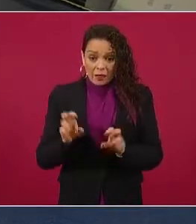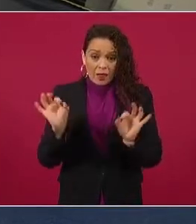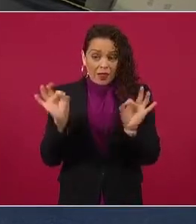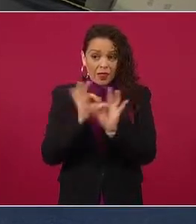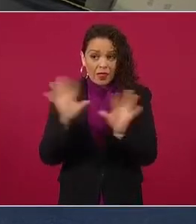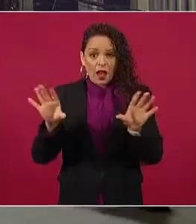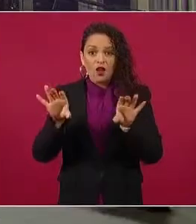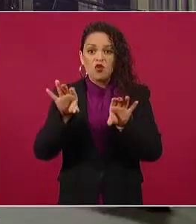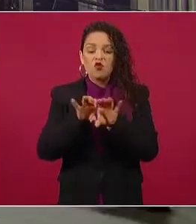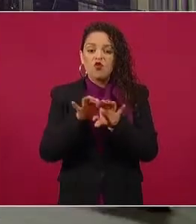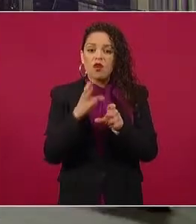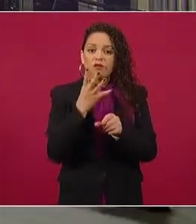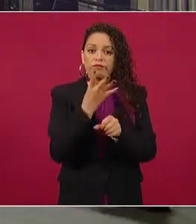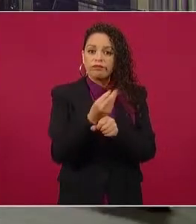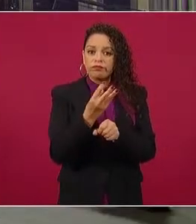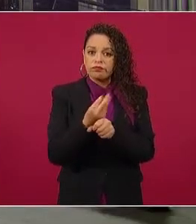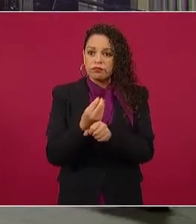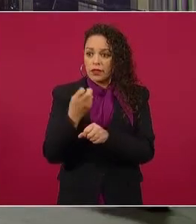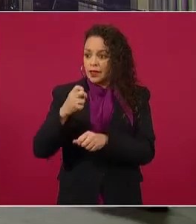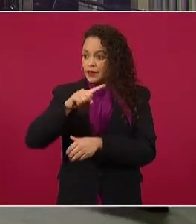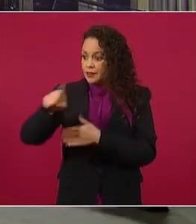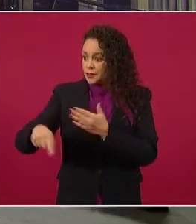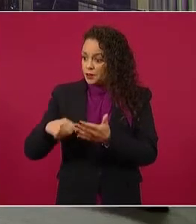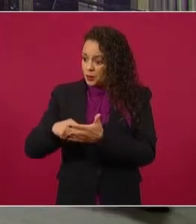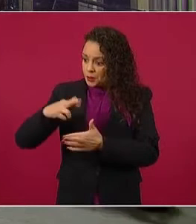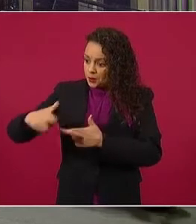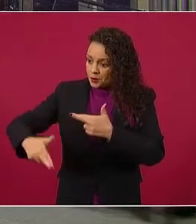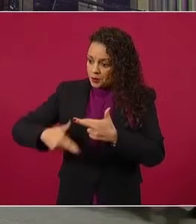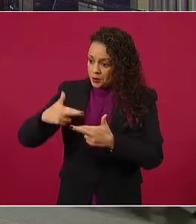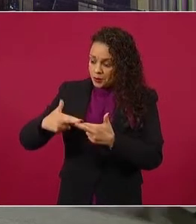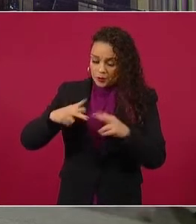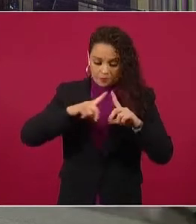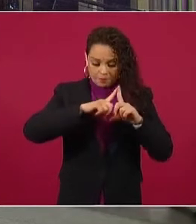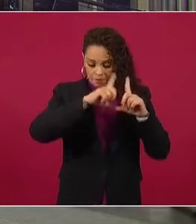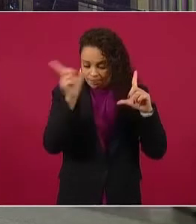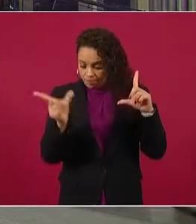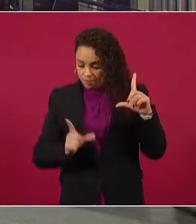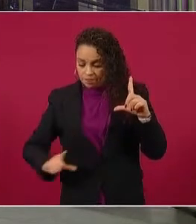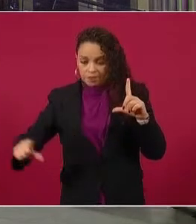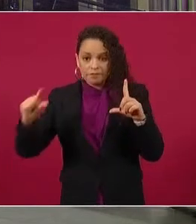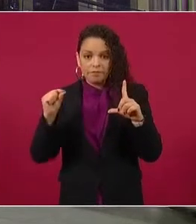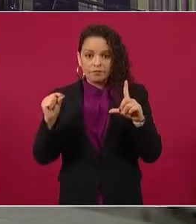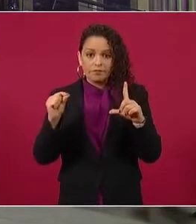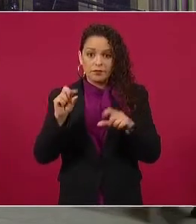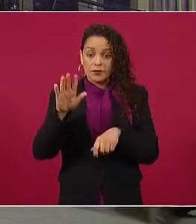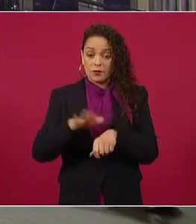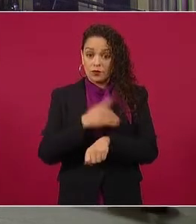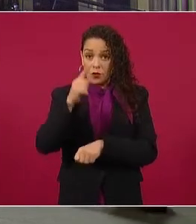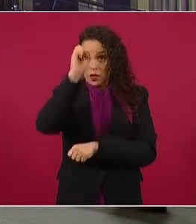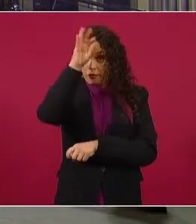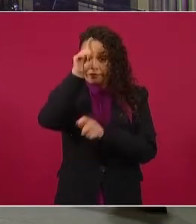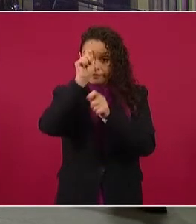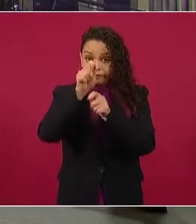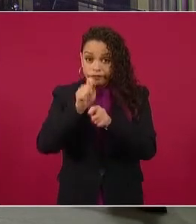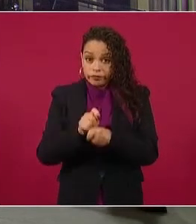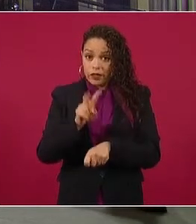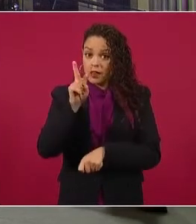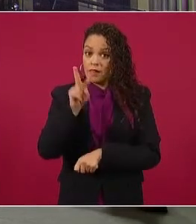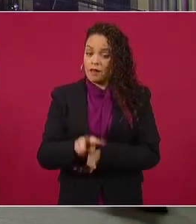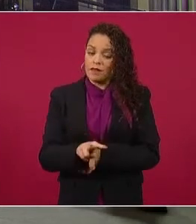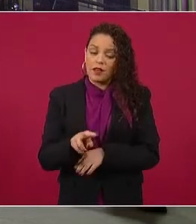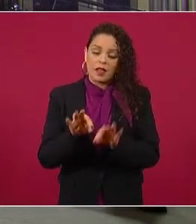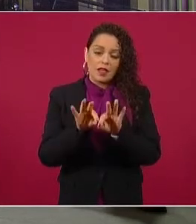sensible para esa región y para el país, porque bueno, la minería es una actividad muy importante